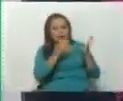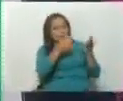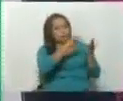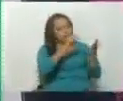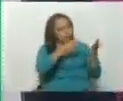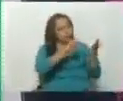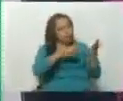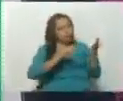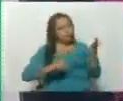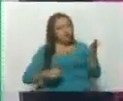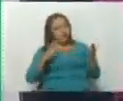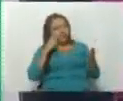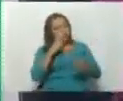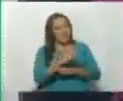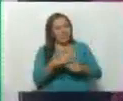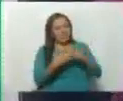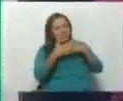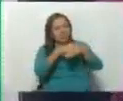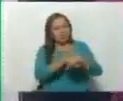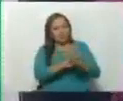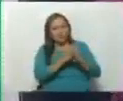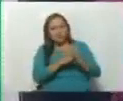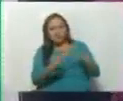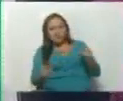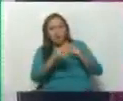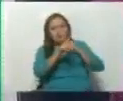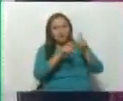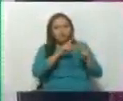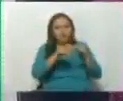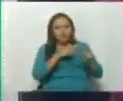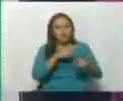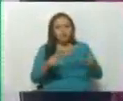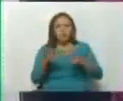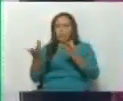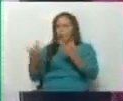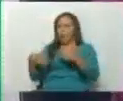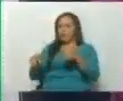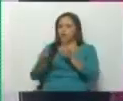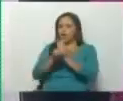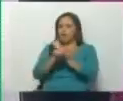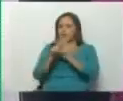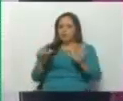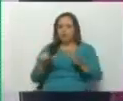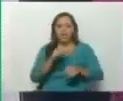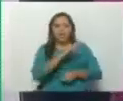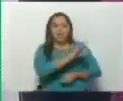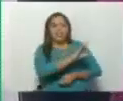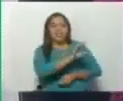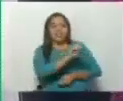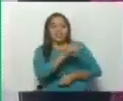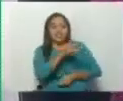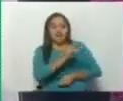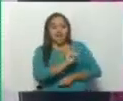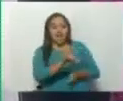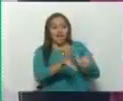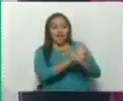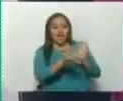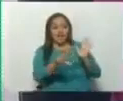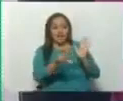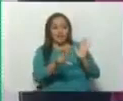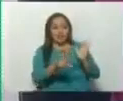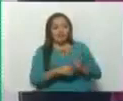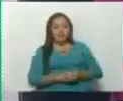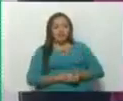y donde se integró todo lo que fue esta gran consulta pública. ¿Cuántos artículos? 30 artículos tiene la ley con la